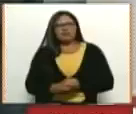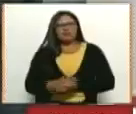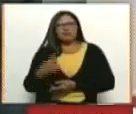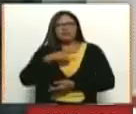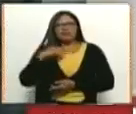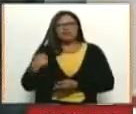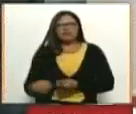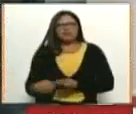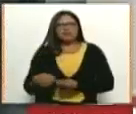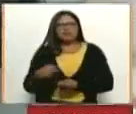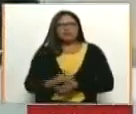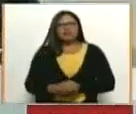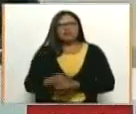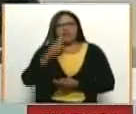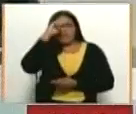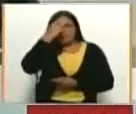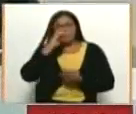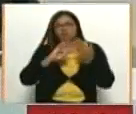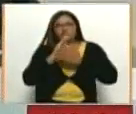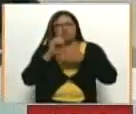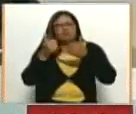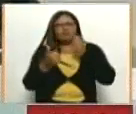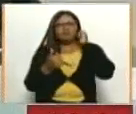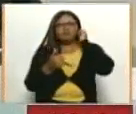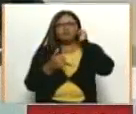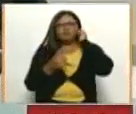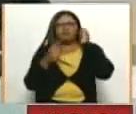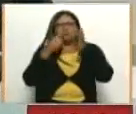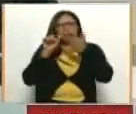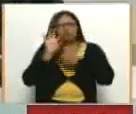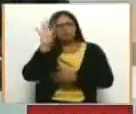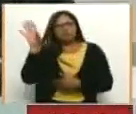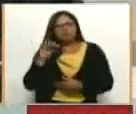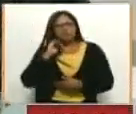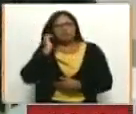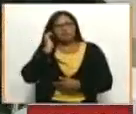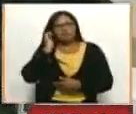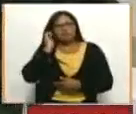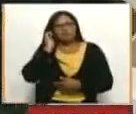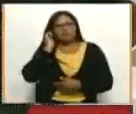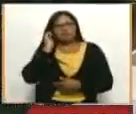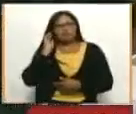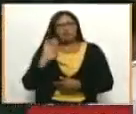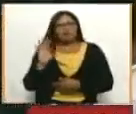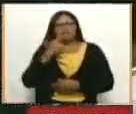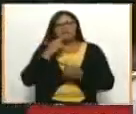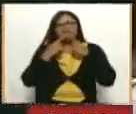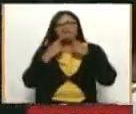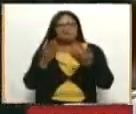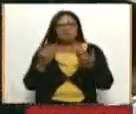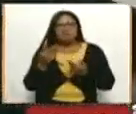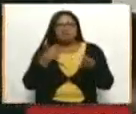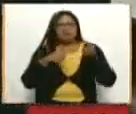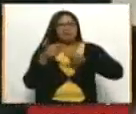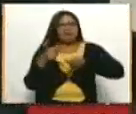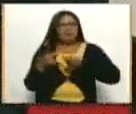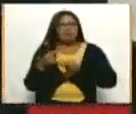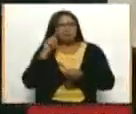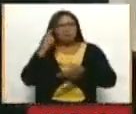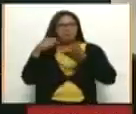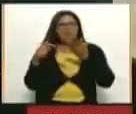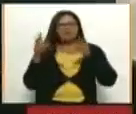como India, para que funcione y los otros países puedan tener beneficios de ese intercambio. Entonces, ahí hay